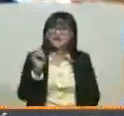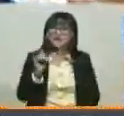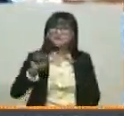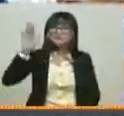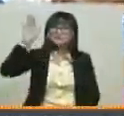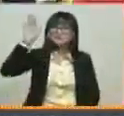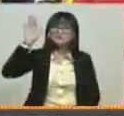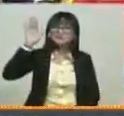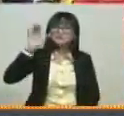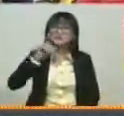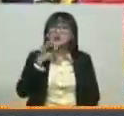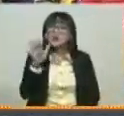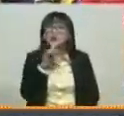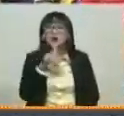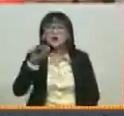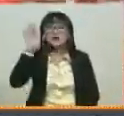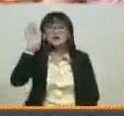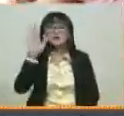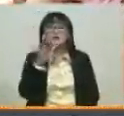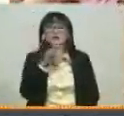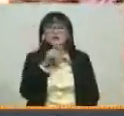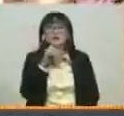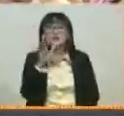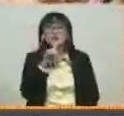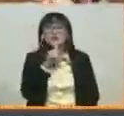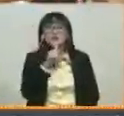Levanten la mano los que no lo tienen.